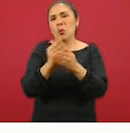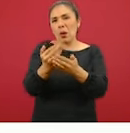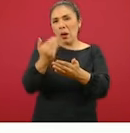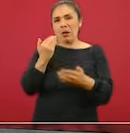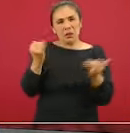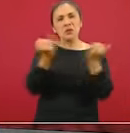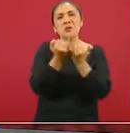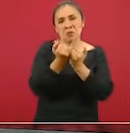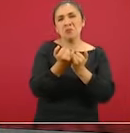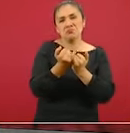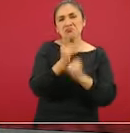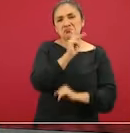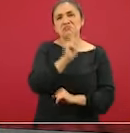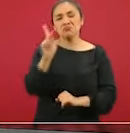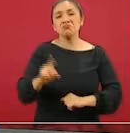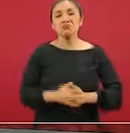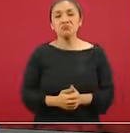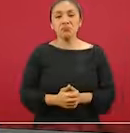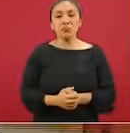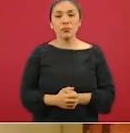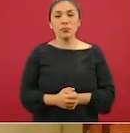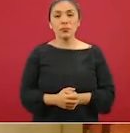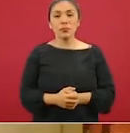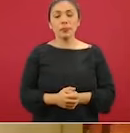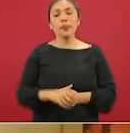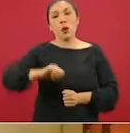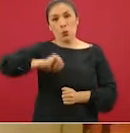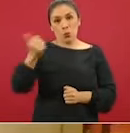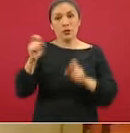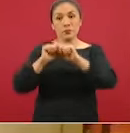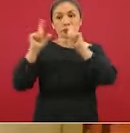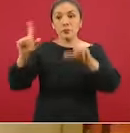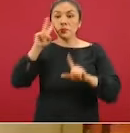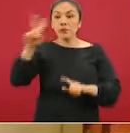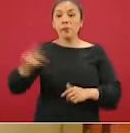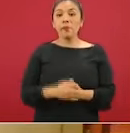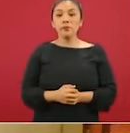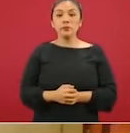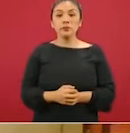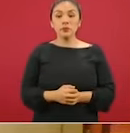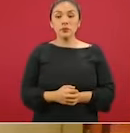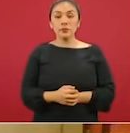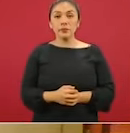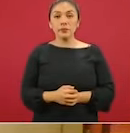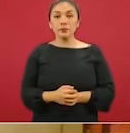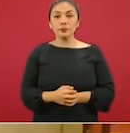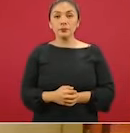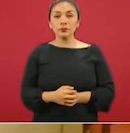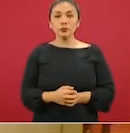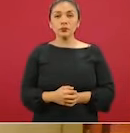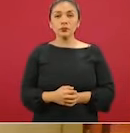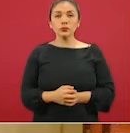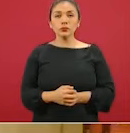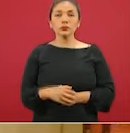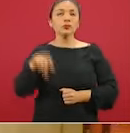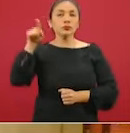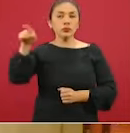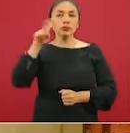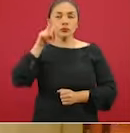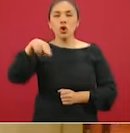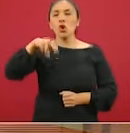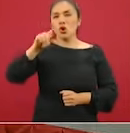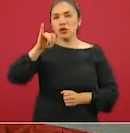en la diapositiva anterior. Si vemos la siguiente lámina, basado precisamente en